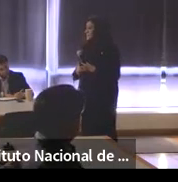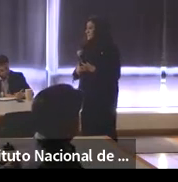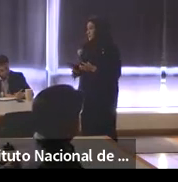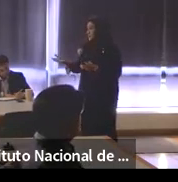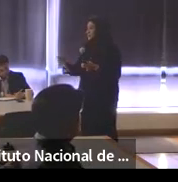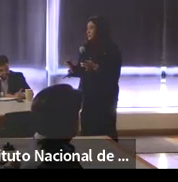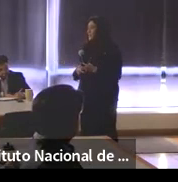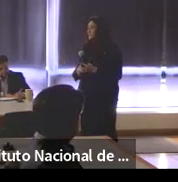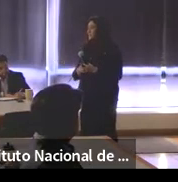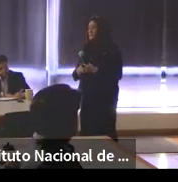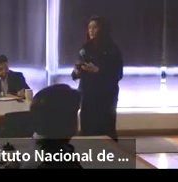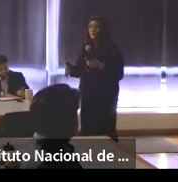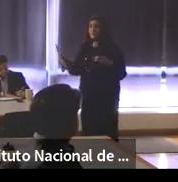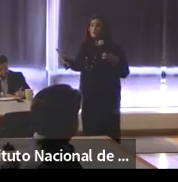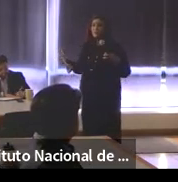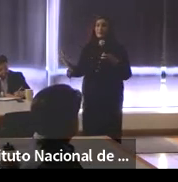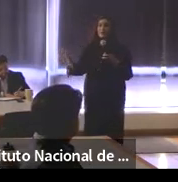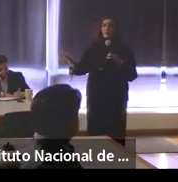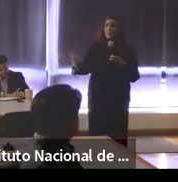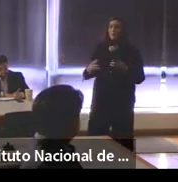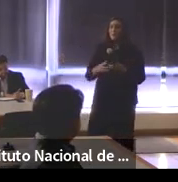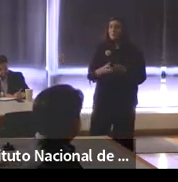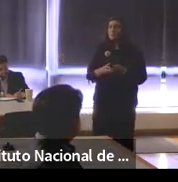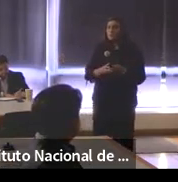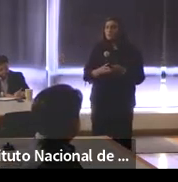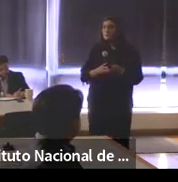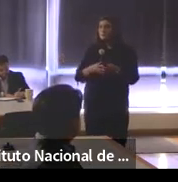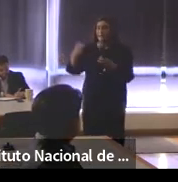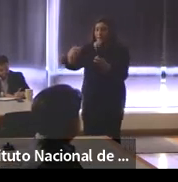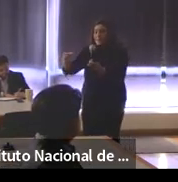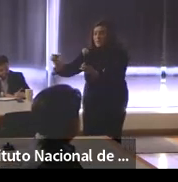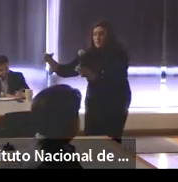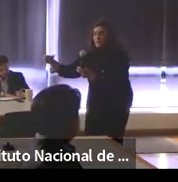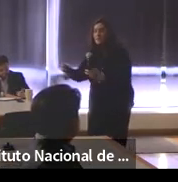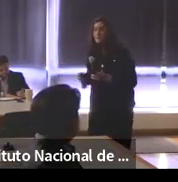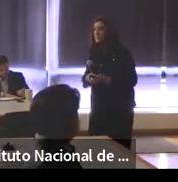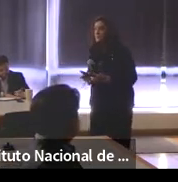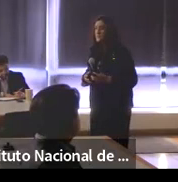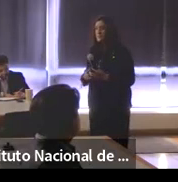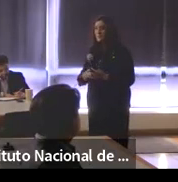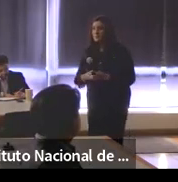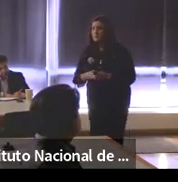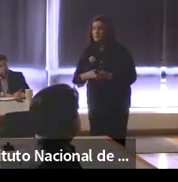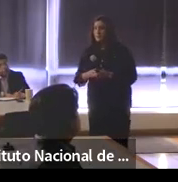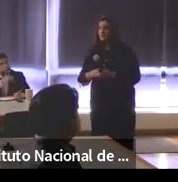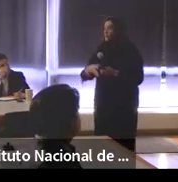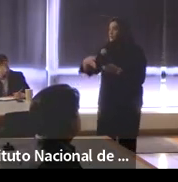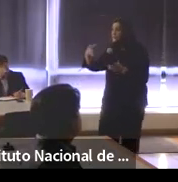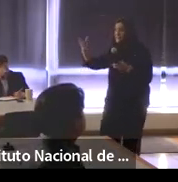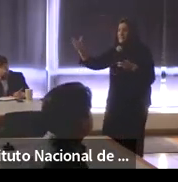porque son una organización de otra forma No se entendería una organización serían mini organizaciones y no es así